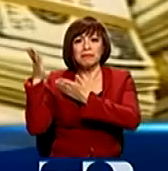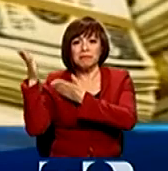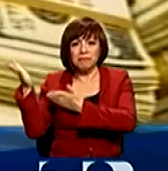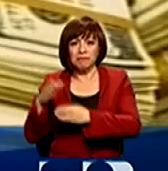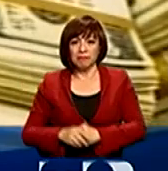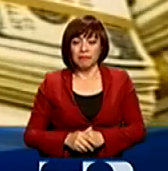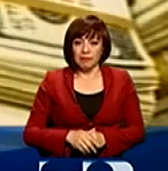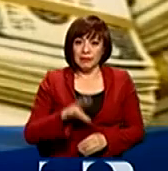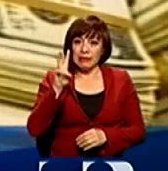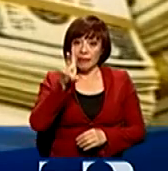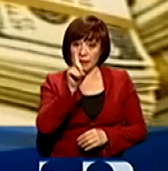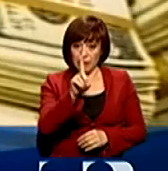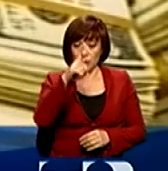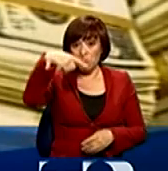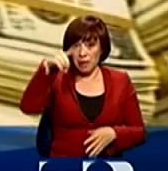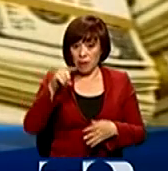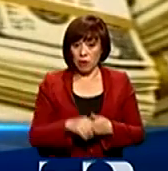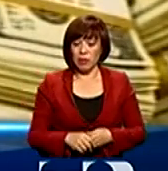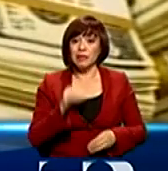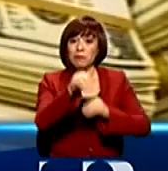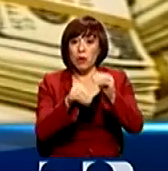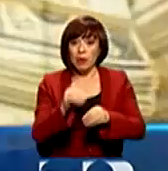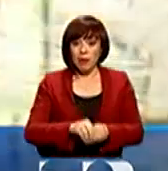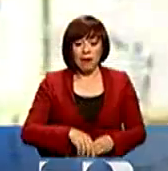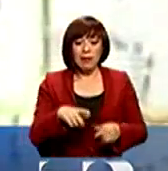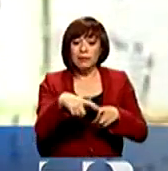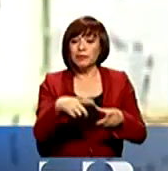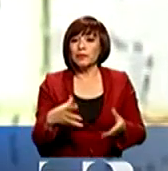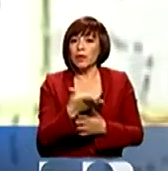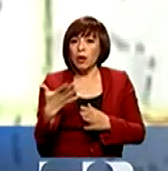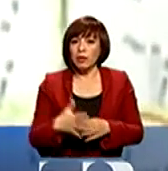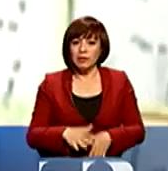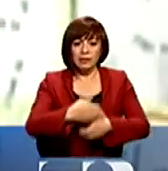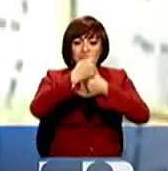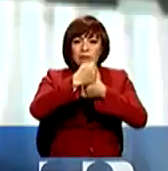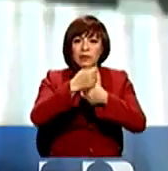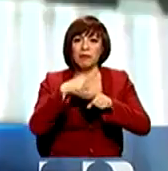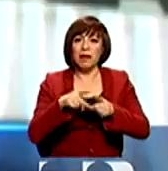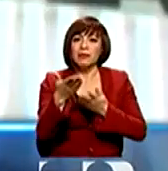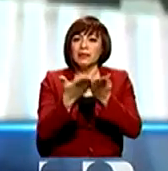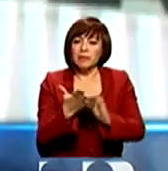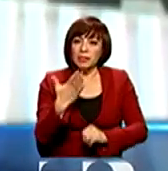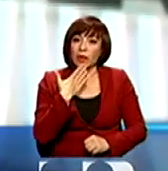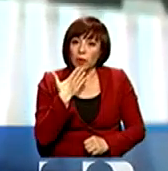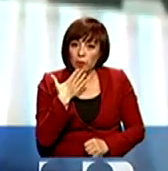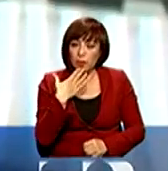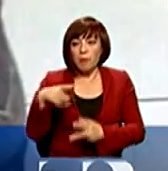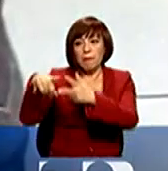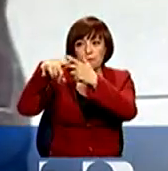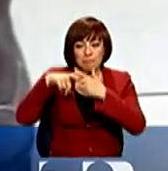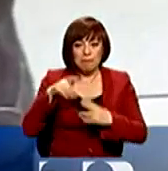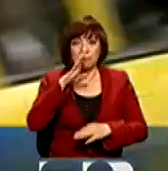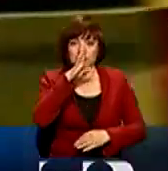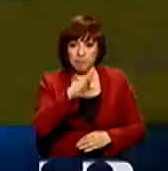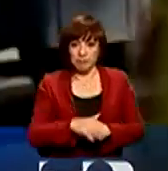la implementación de 55 mil kits de seguridad más. En este caso, el servicio se dio también gracias a un crédito reembolsable. En